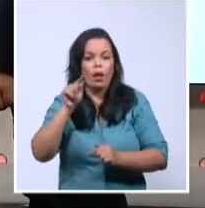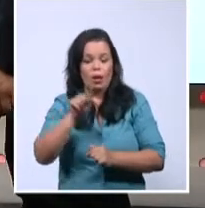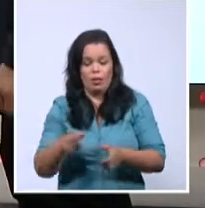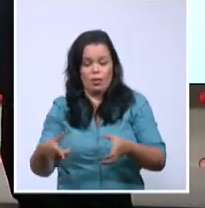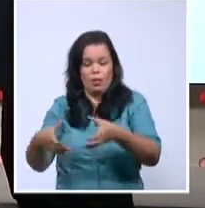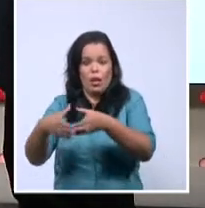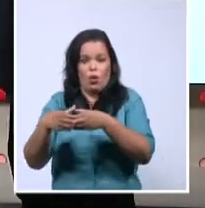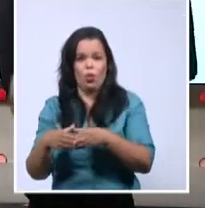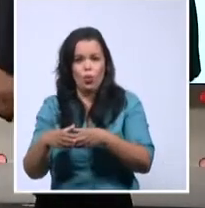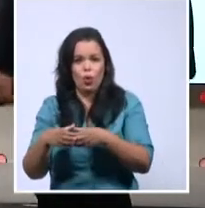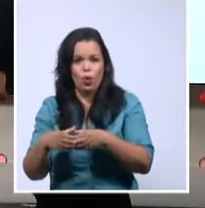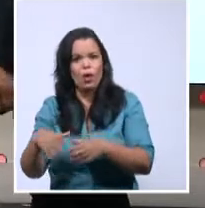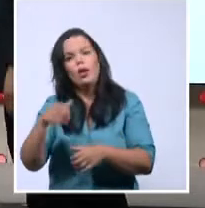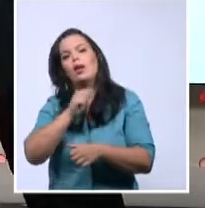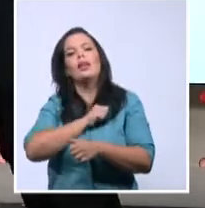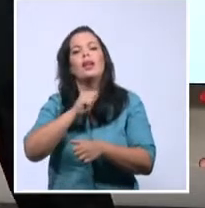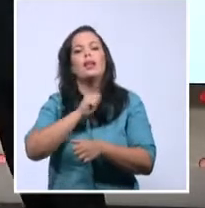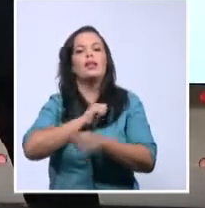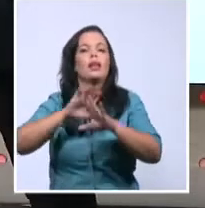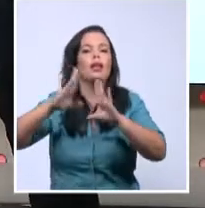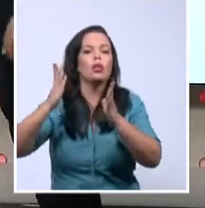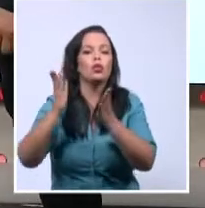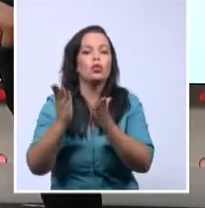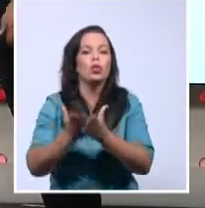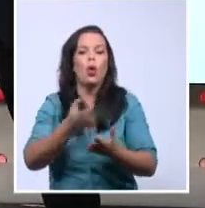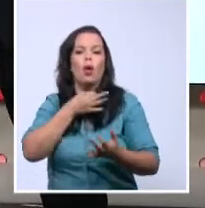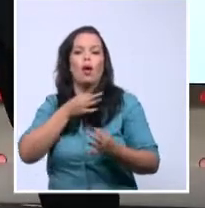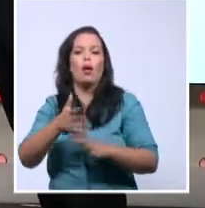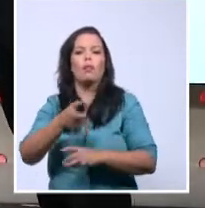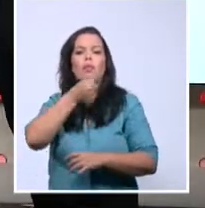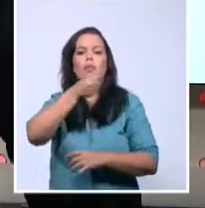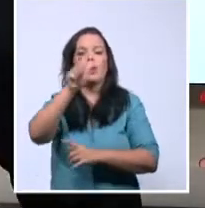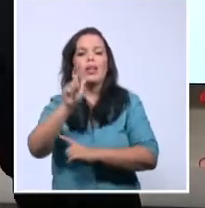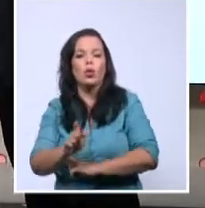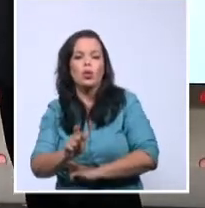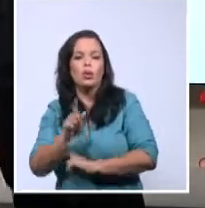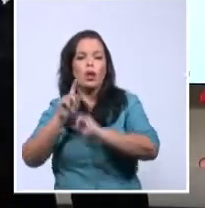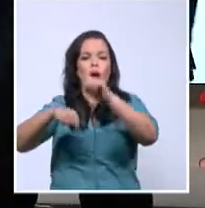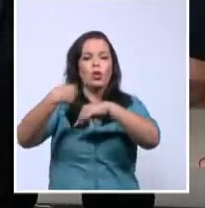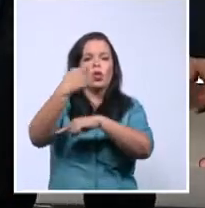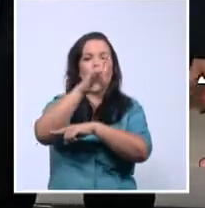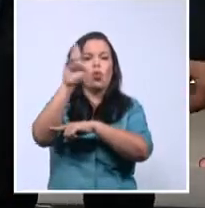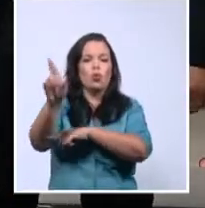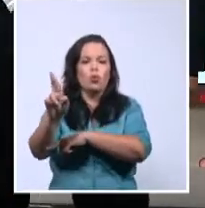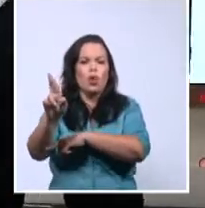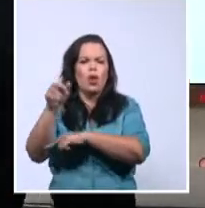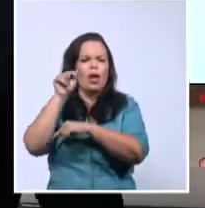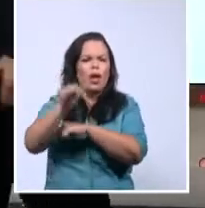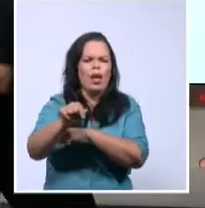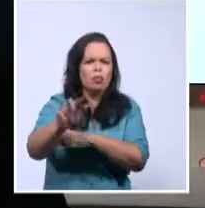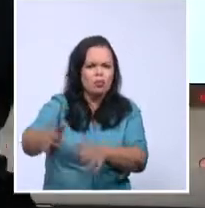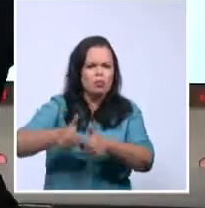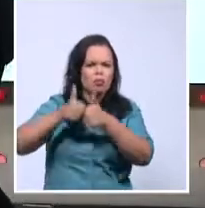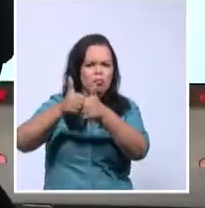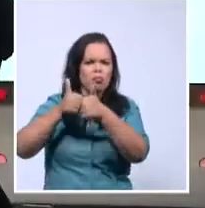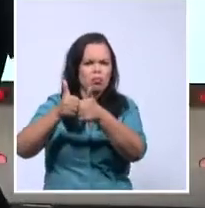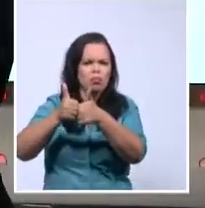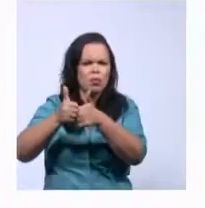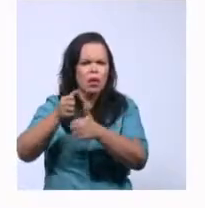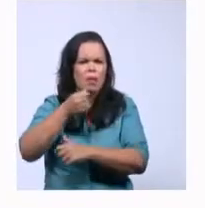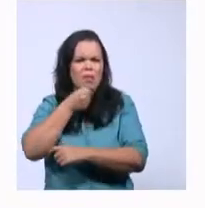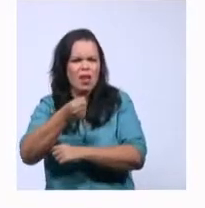intoxicación mediática no hacen periodismo. Esta es una afirmación categórica de la UPEC. Esos medios no hacen periodismo. Están